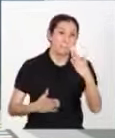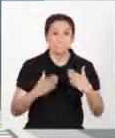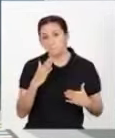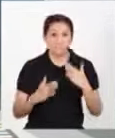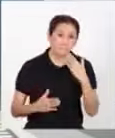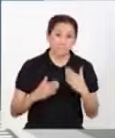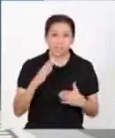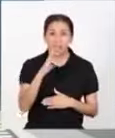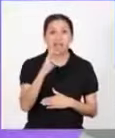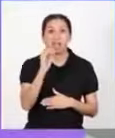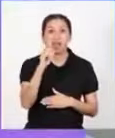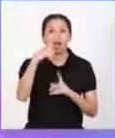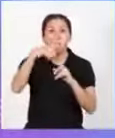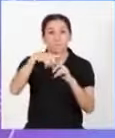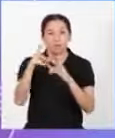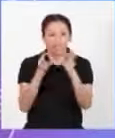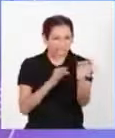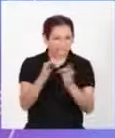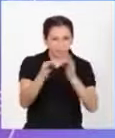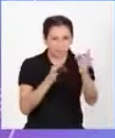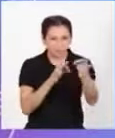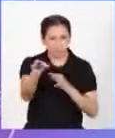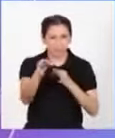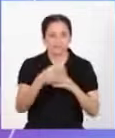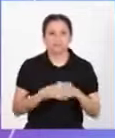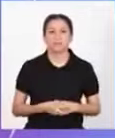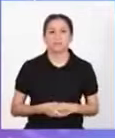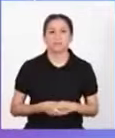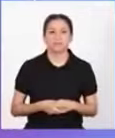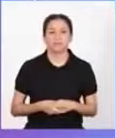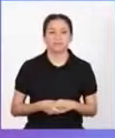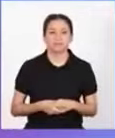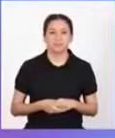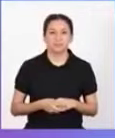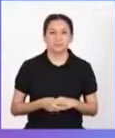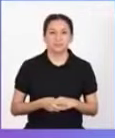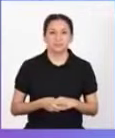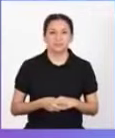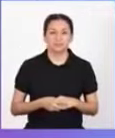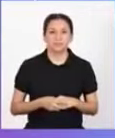segmento... ¡Maka Boat lo explica!